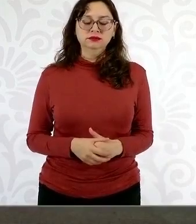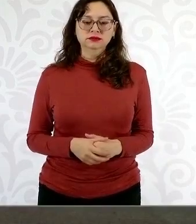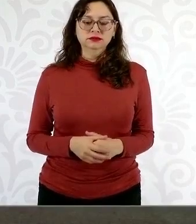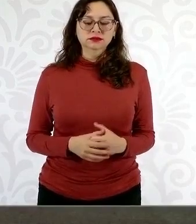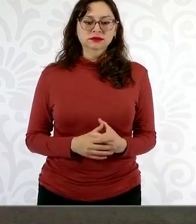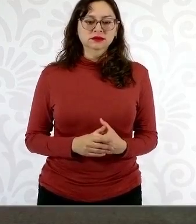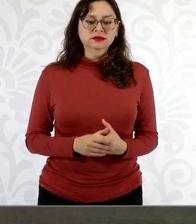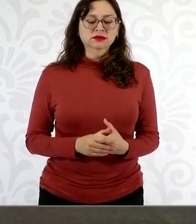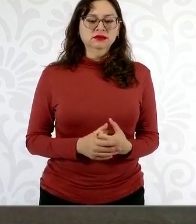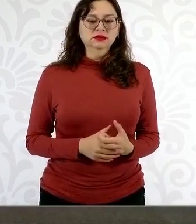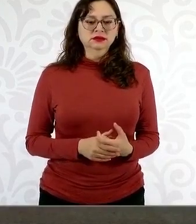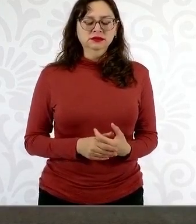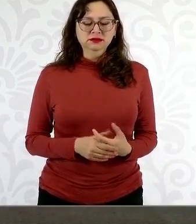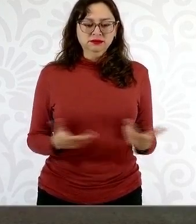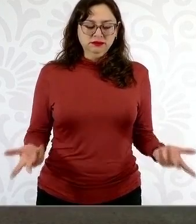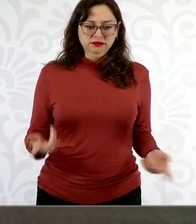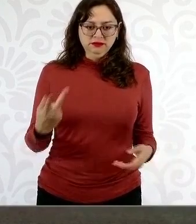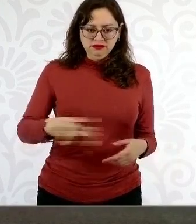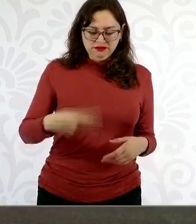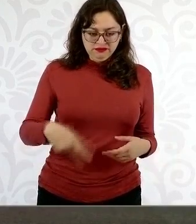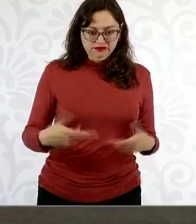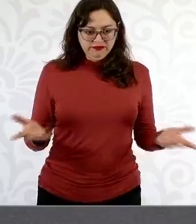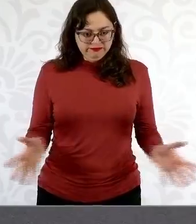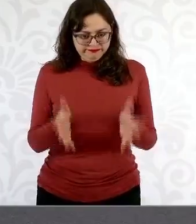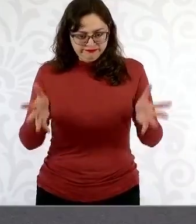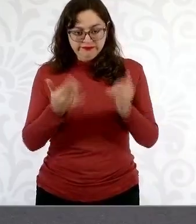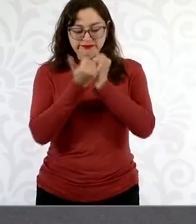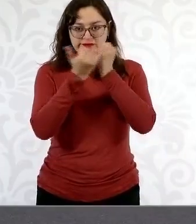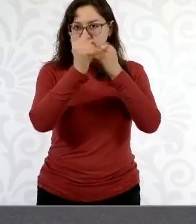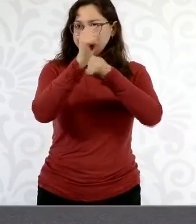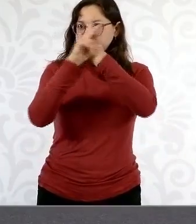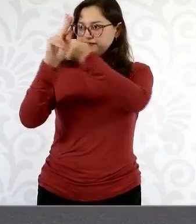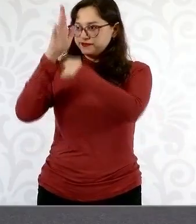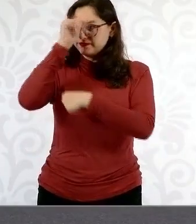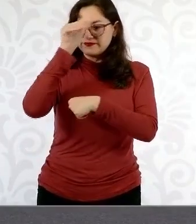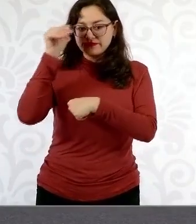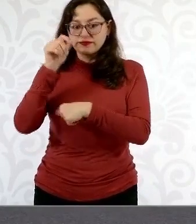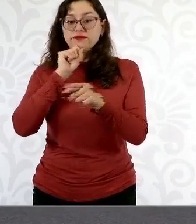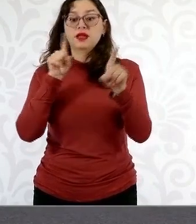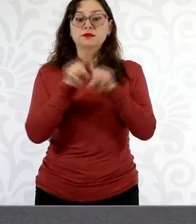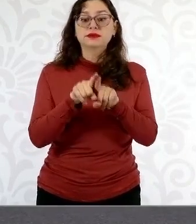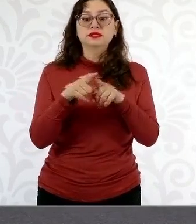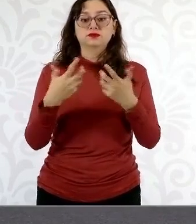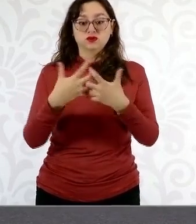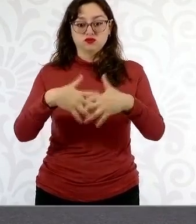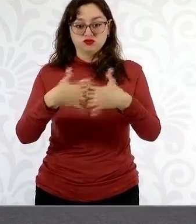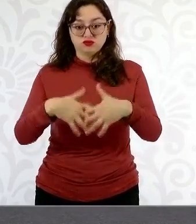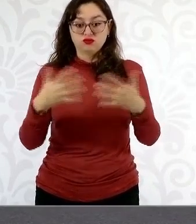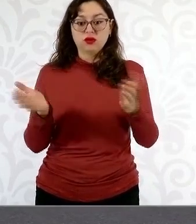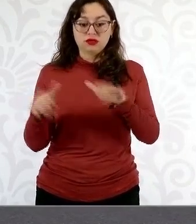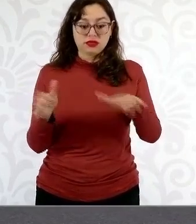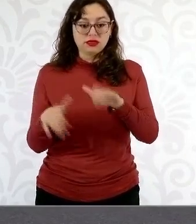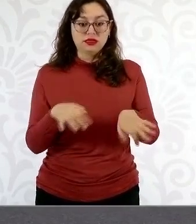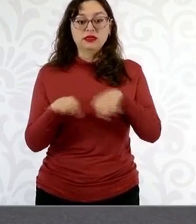Privilegiar el comercio con mercados con los que México tiene sus tratados comerciales y aumentar la competitividad y el empleo de la industria nacional. En